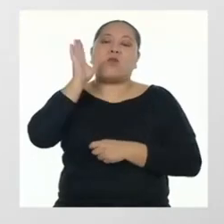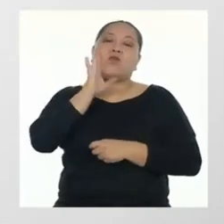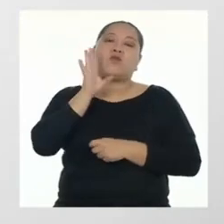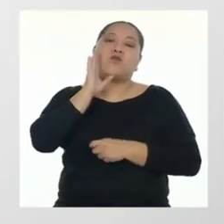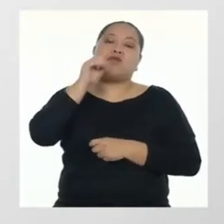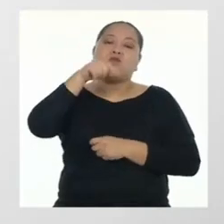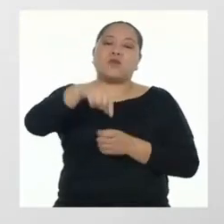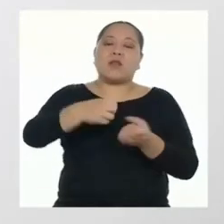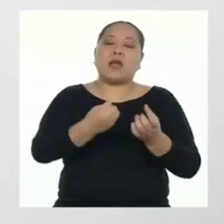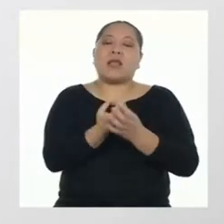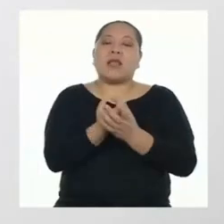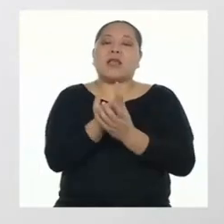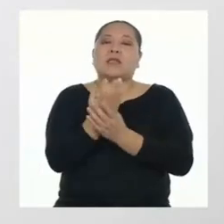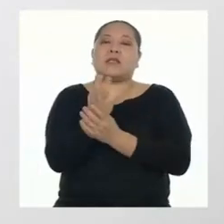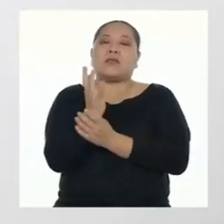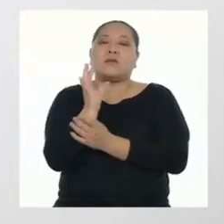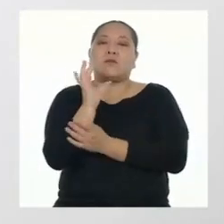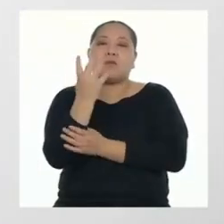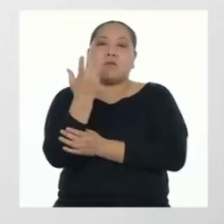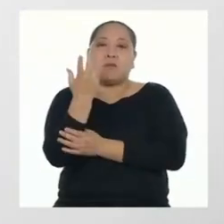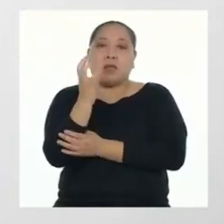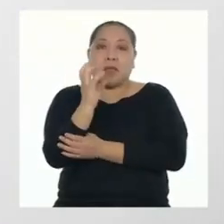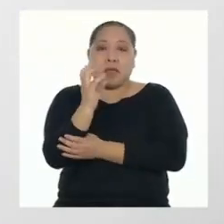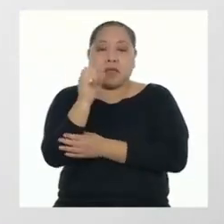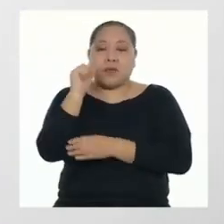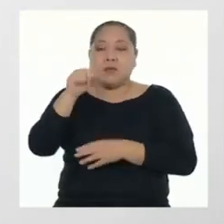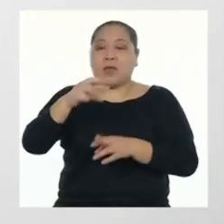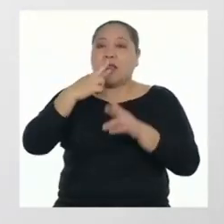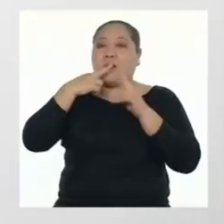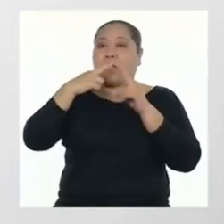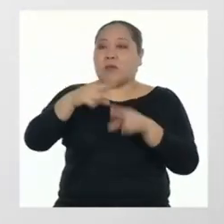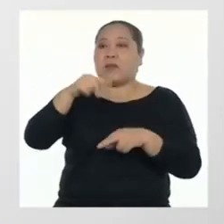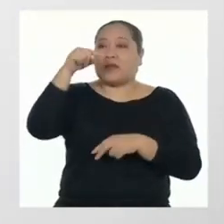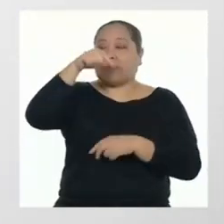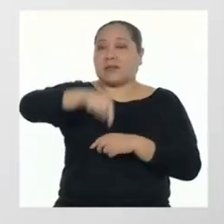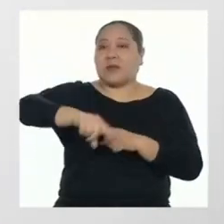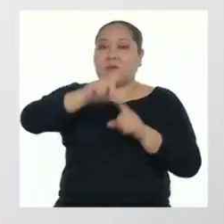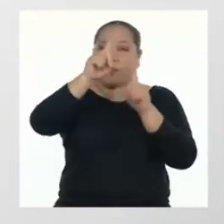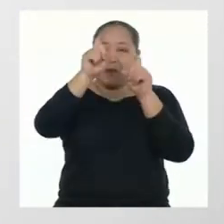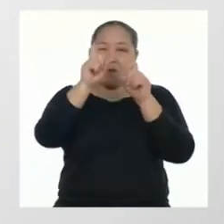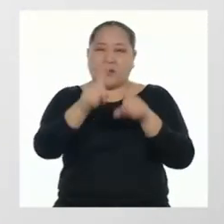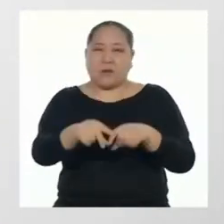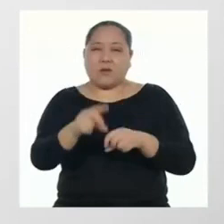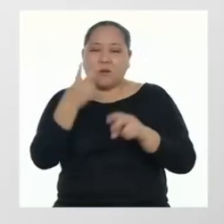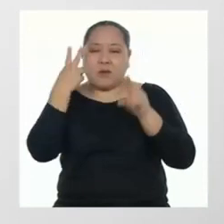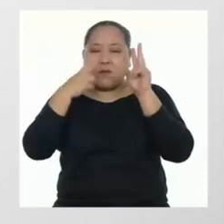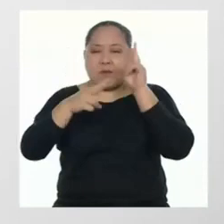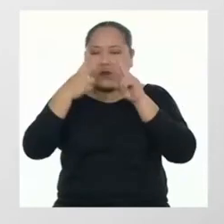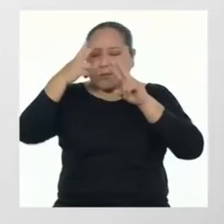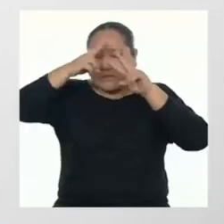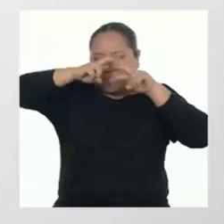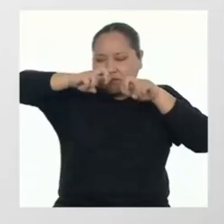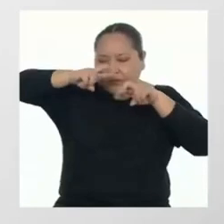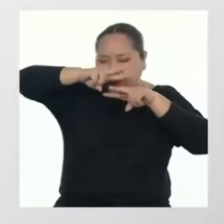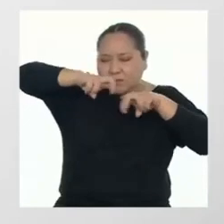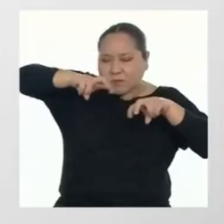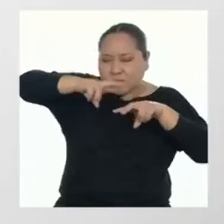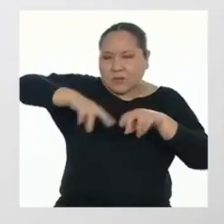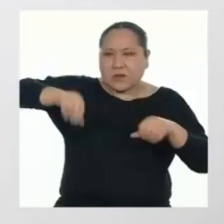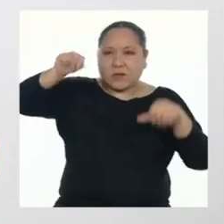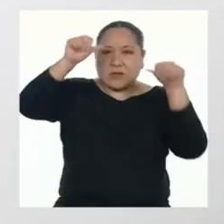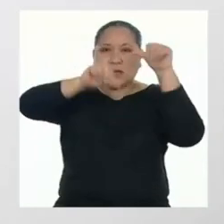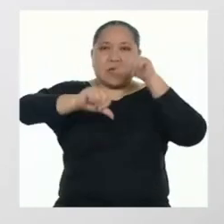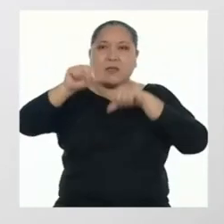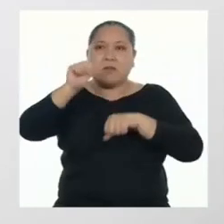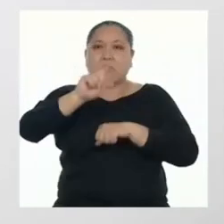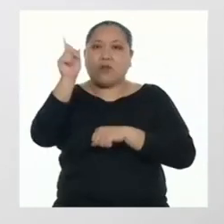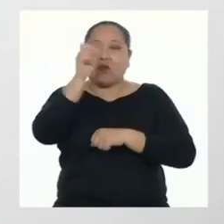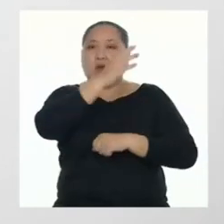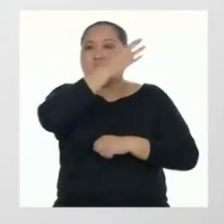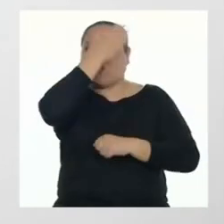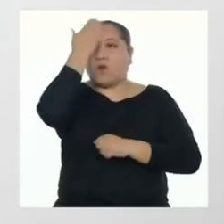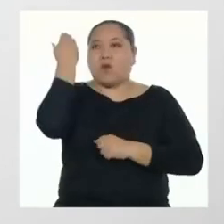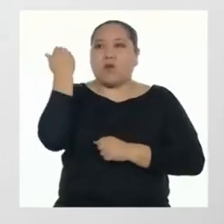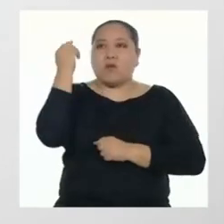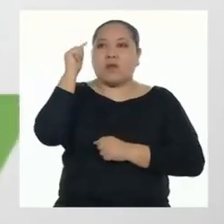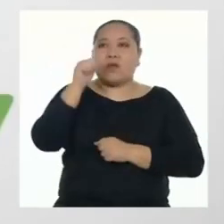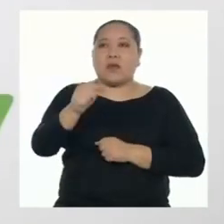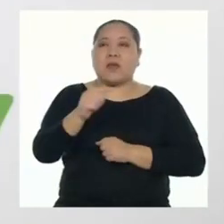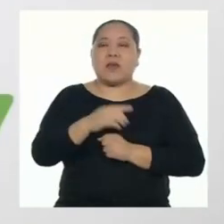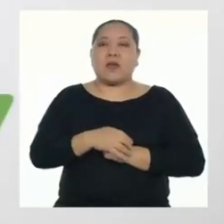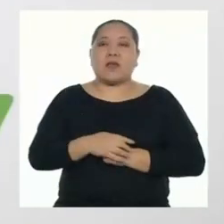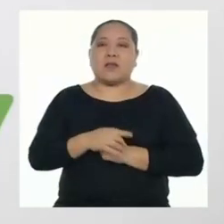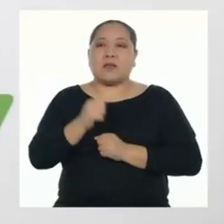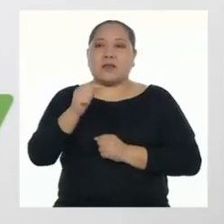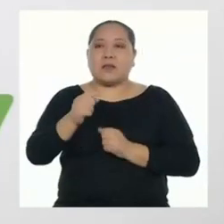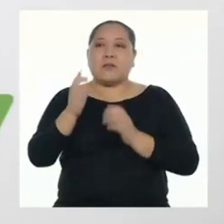a las plantas? Y para responder esa pregunta, vamos a realizar toda una indagación científica, sin olvidar que nuestro reto